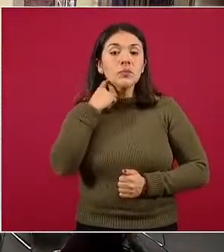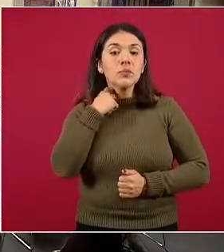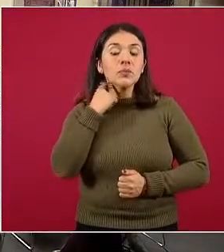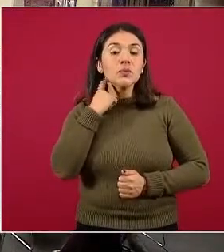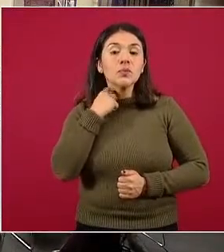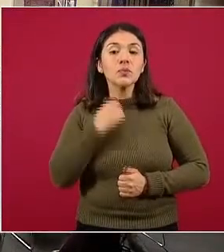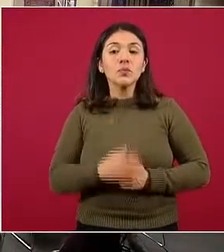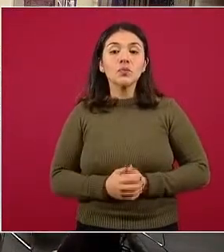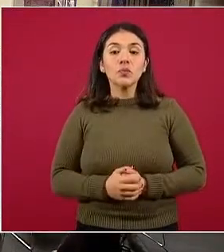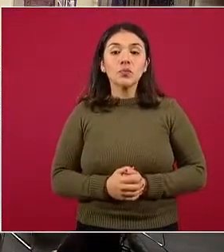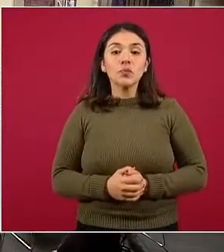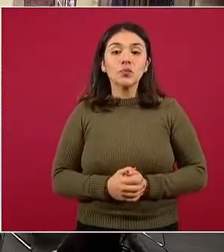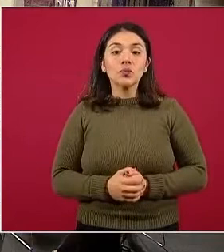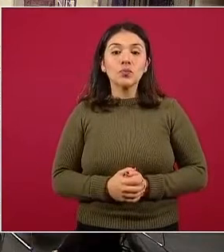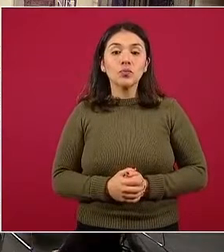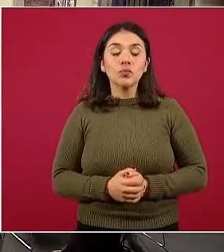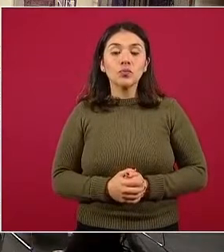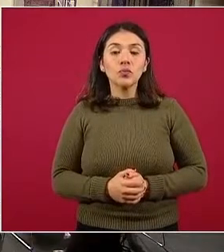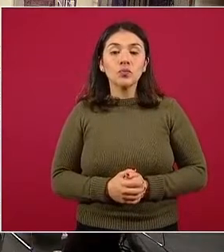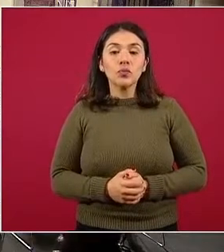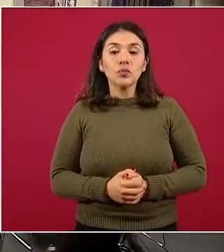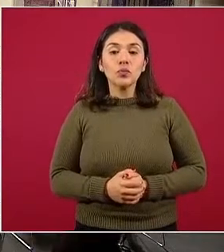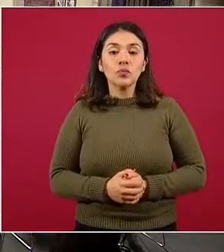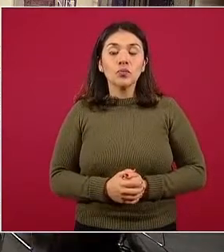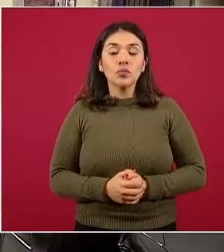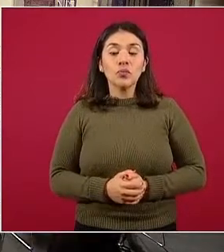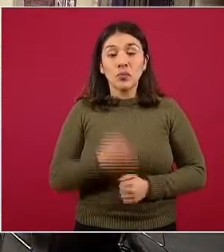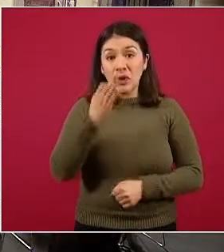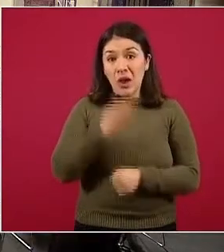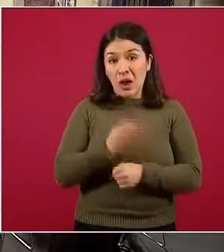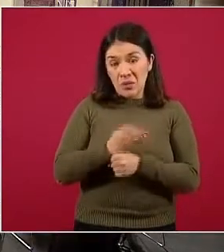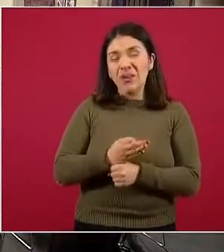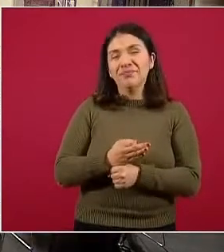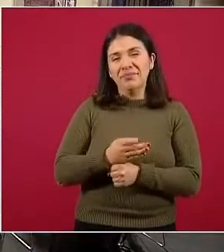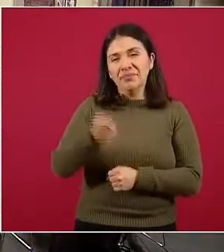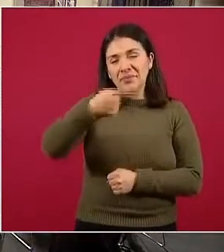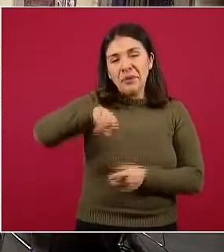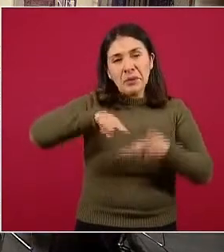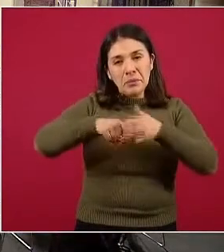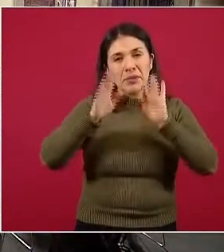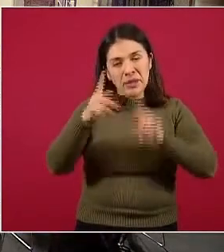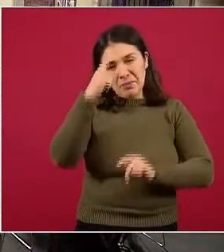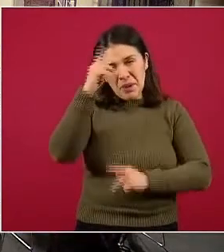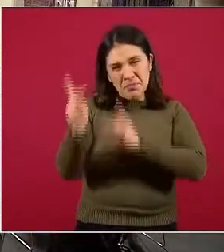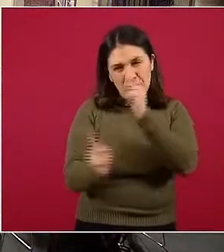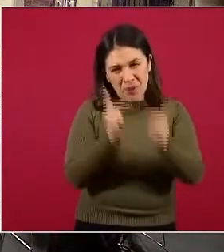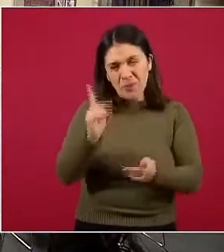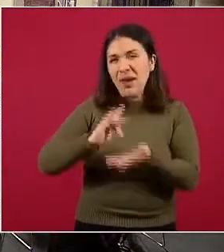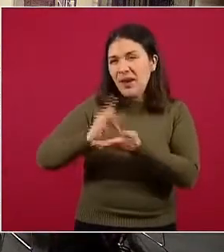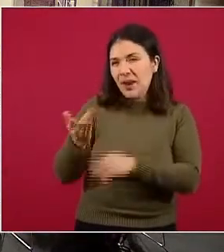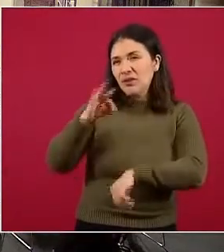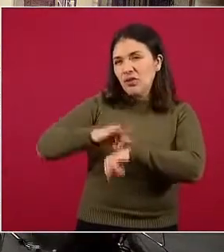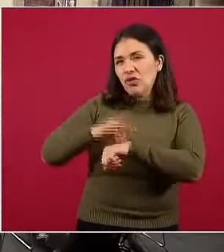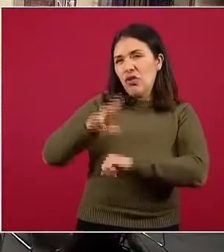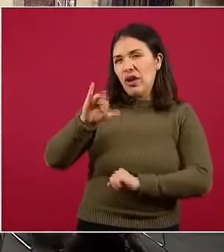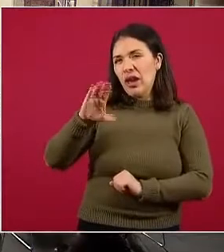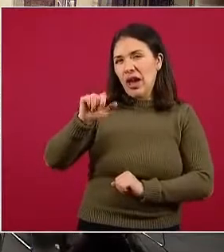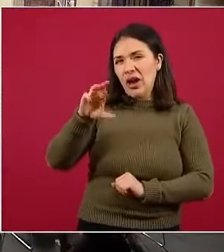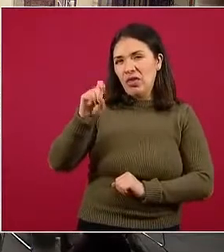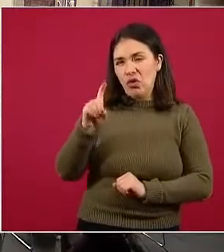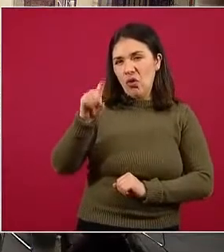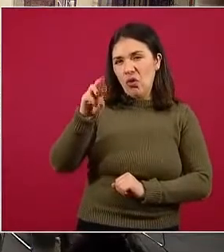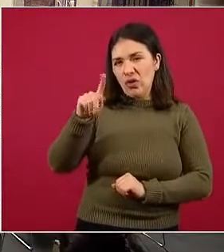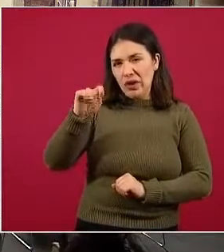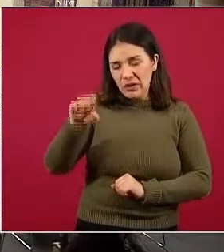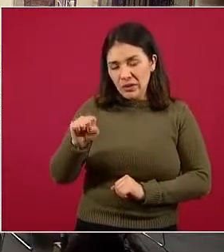Estas ahorita pues sí son necesarias durante la sesión de preguntas. Muchas gracias, doctor Ricardo Cortés, director general de Promoción de la Salud.